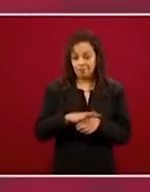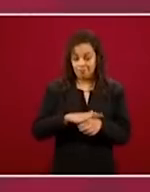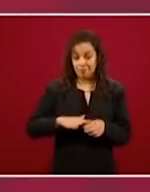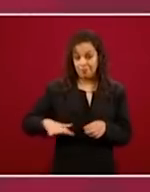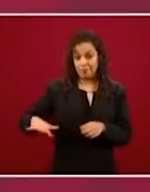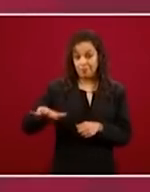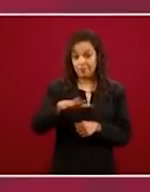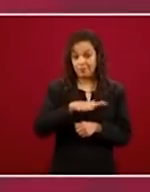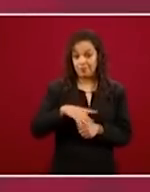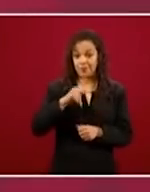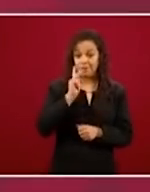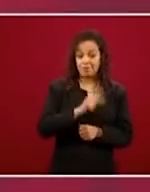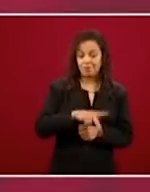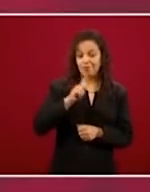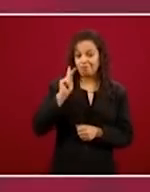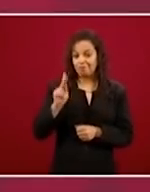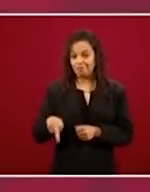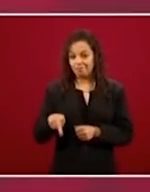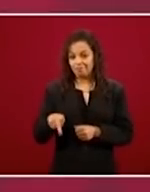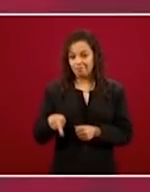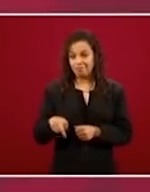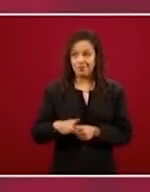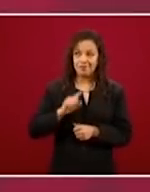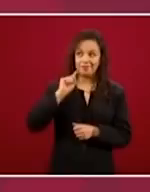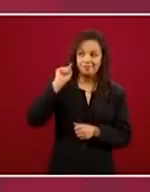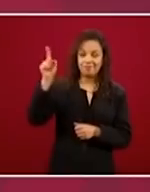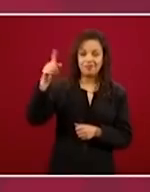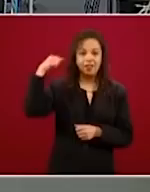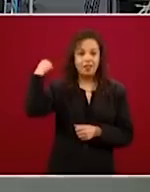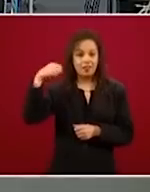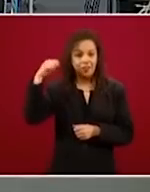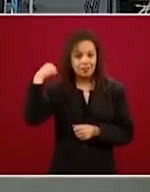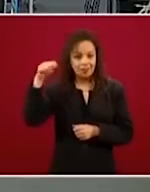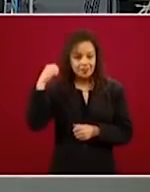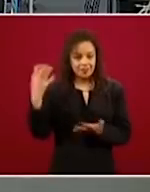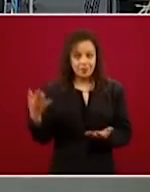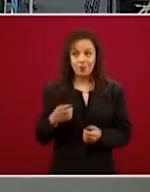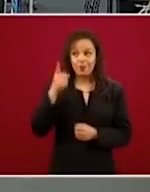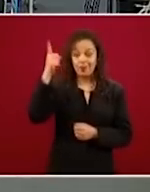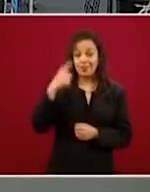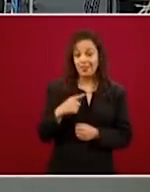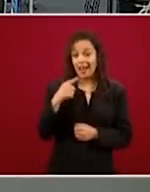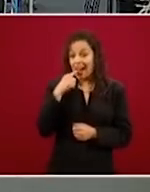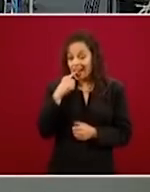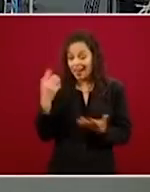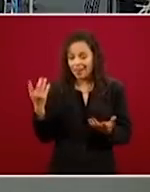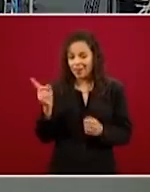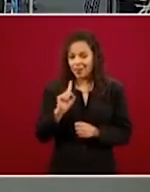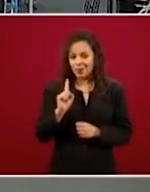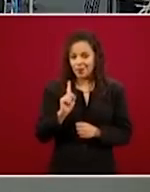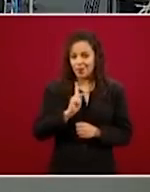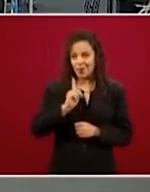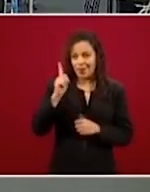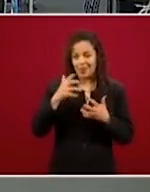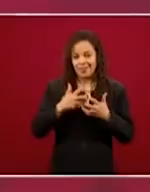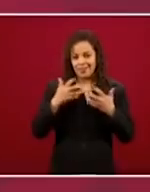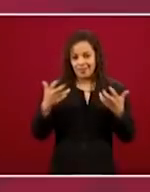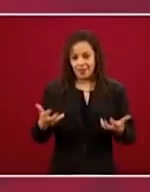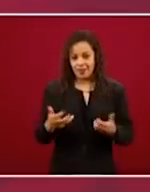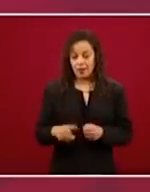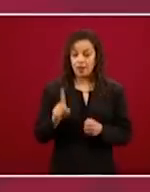en tabasco en mi tierra en mi agua pero les voy a decir porque yo soy veracruzano